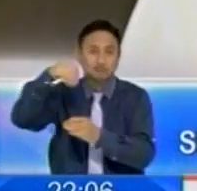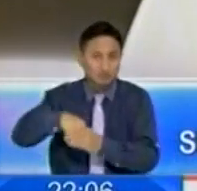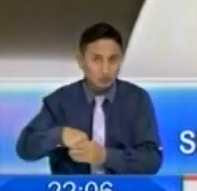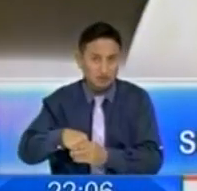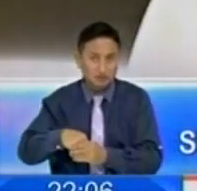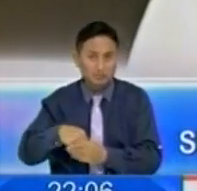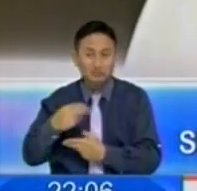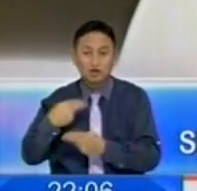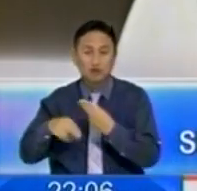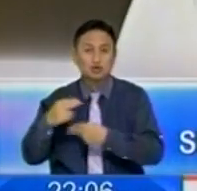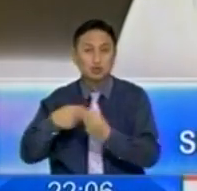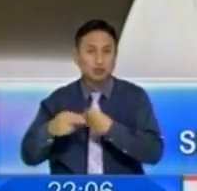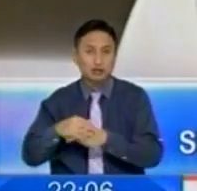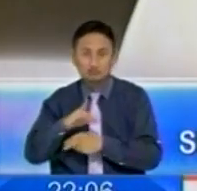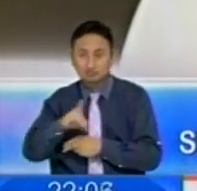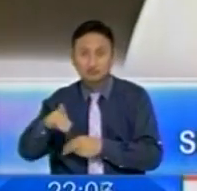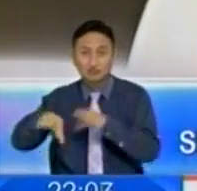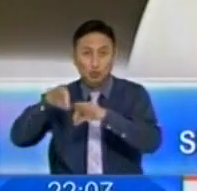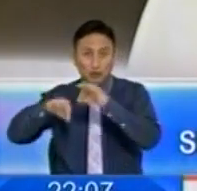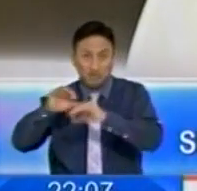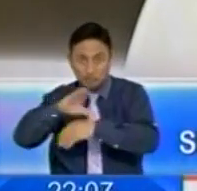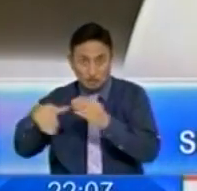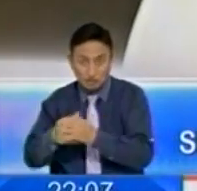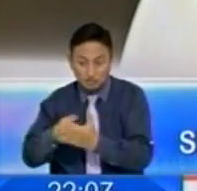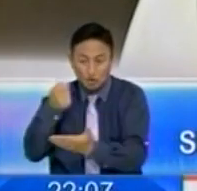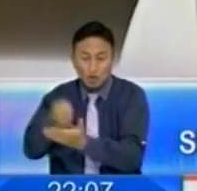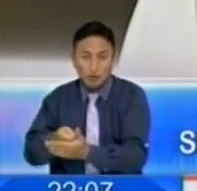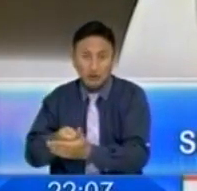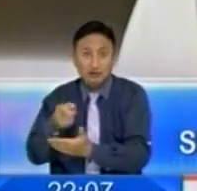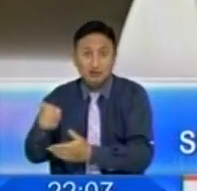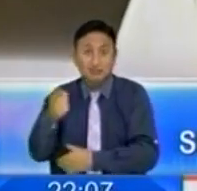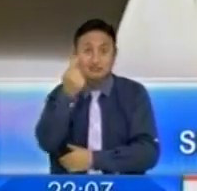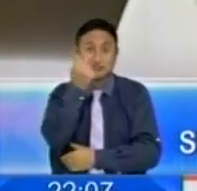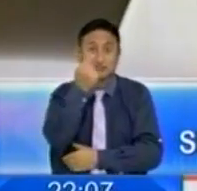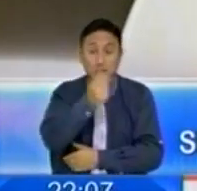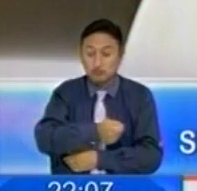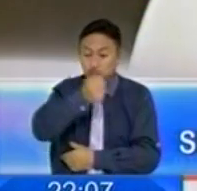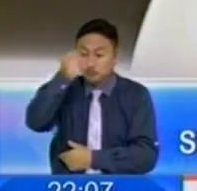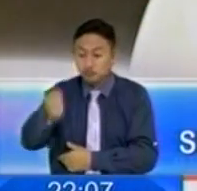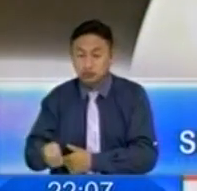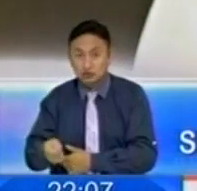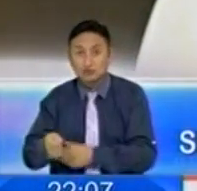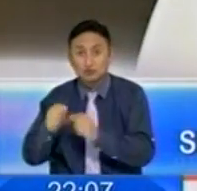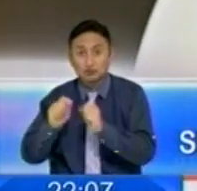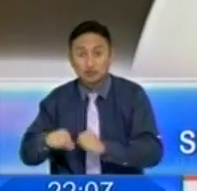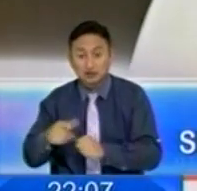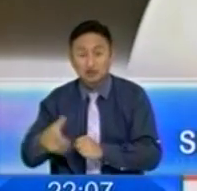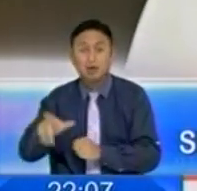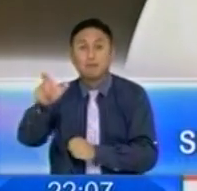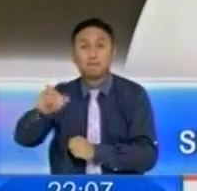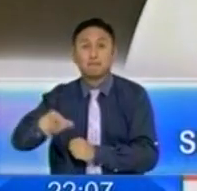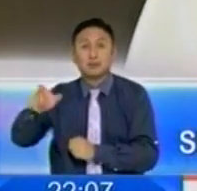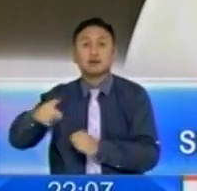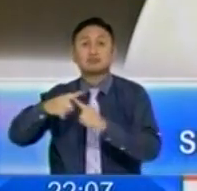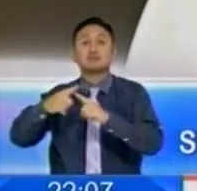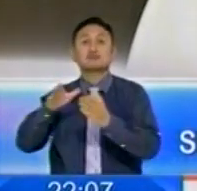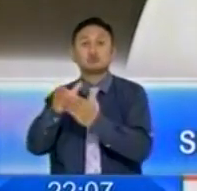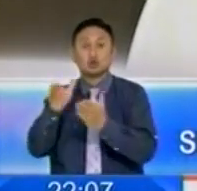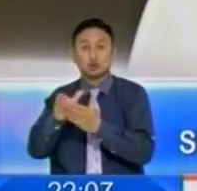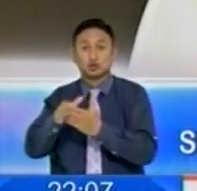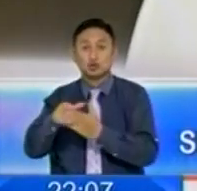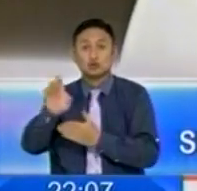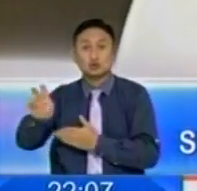el negocio comercial que tenía esta cooperativa, y con esos recursos se pudo devolver a los ex socios de la